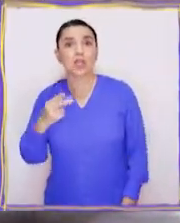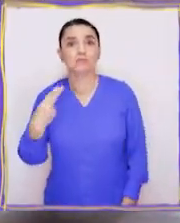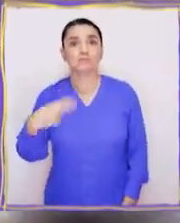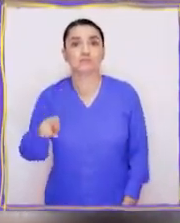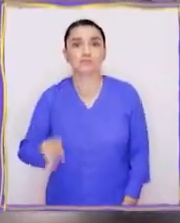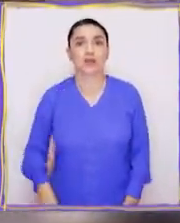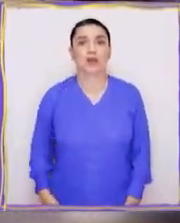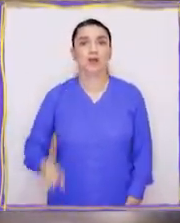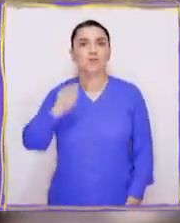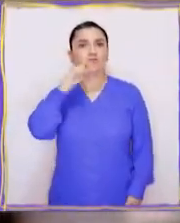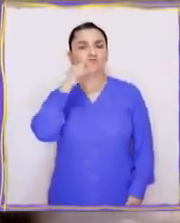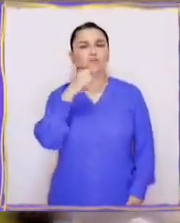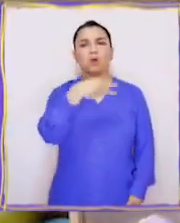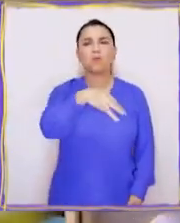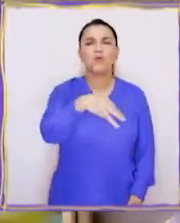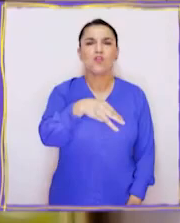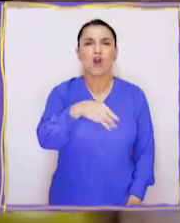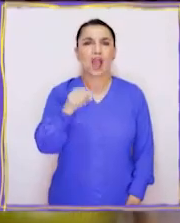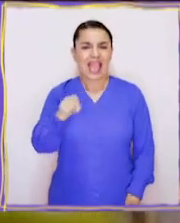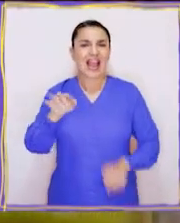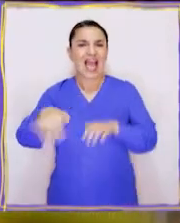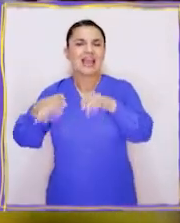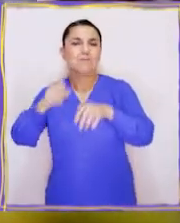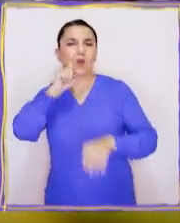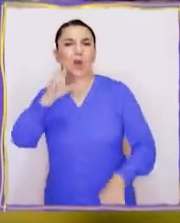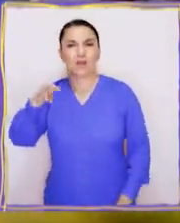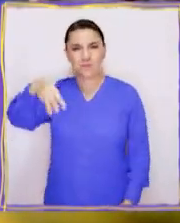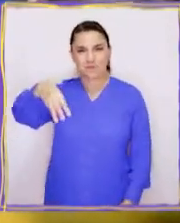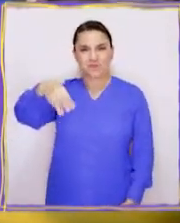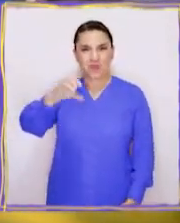El M-O-N-O.